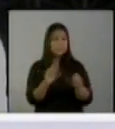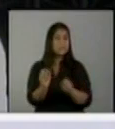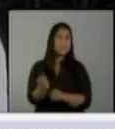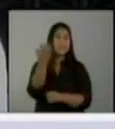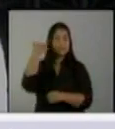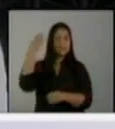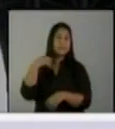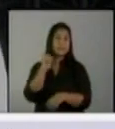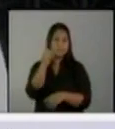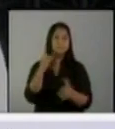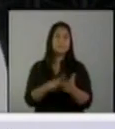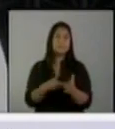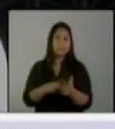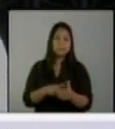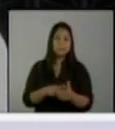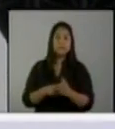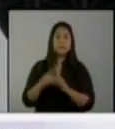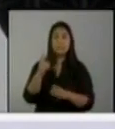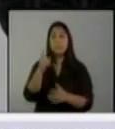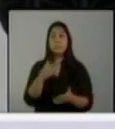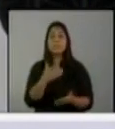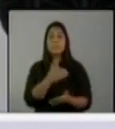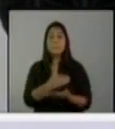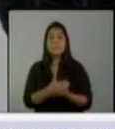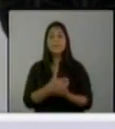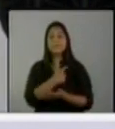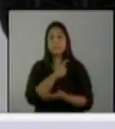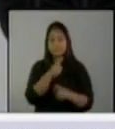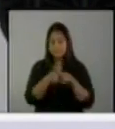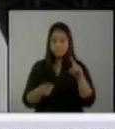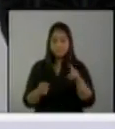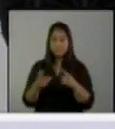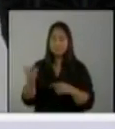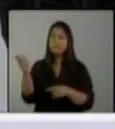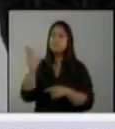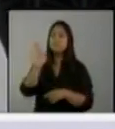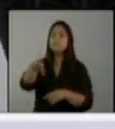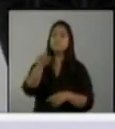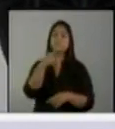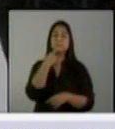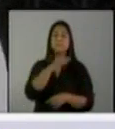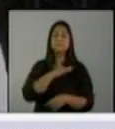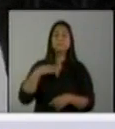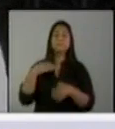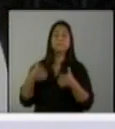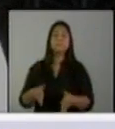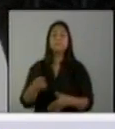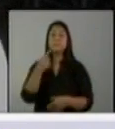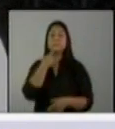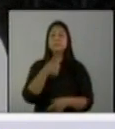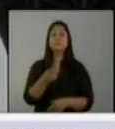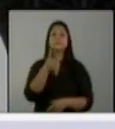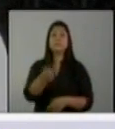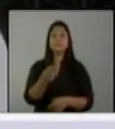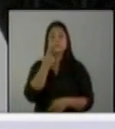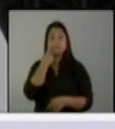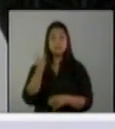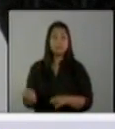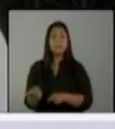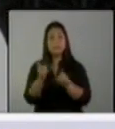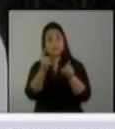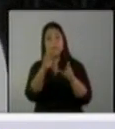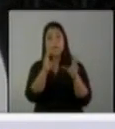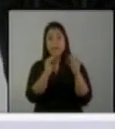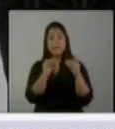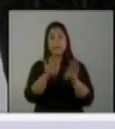perecederos. Hace mes y medio el señor presidente me dice, ministra, tenemos que asumir un desafío más, llévelo a la mesa. Y